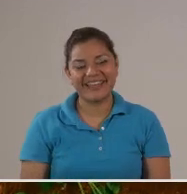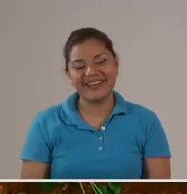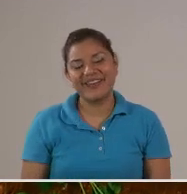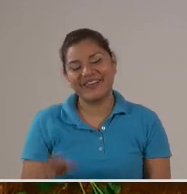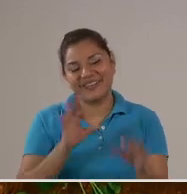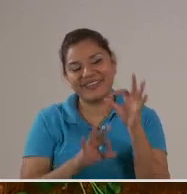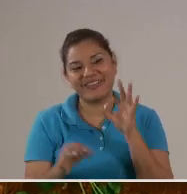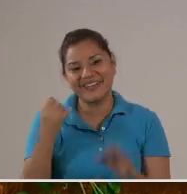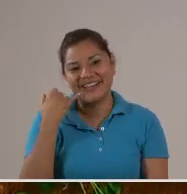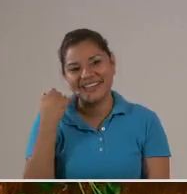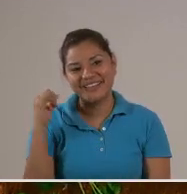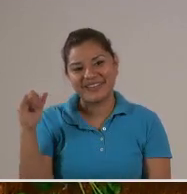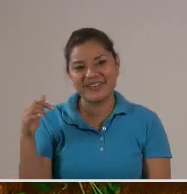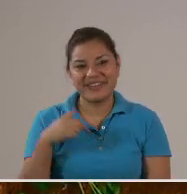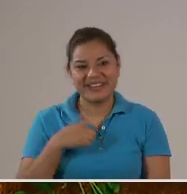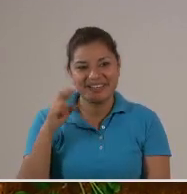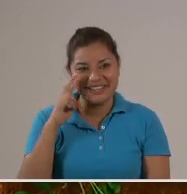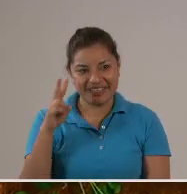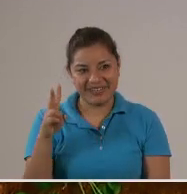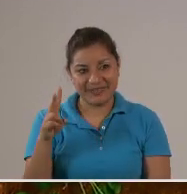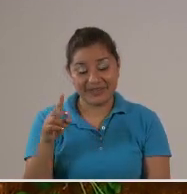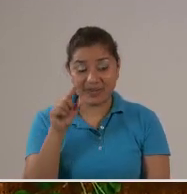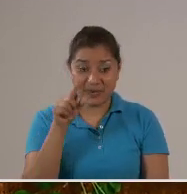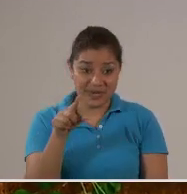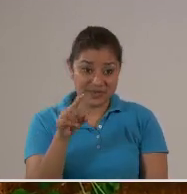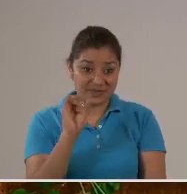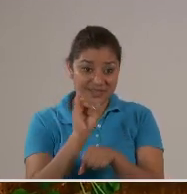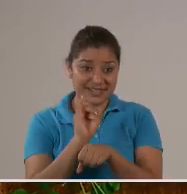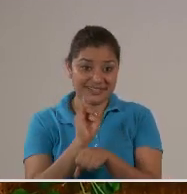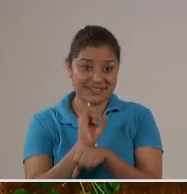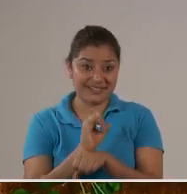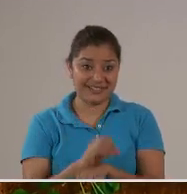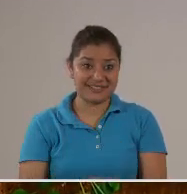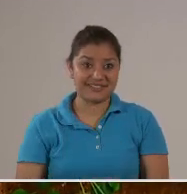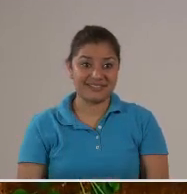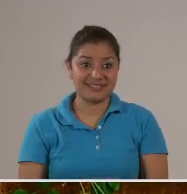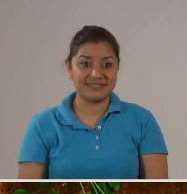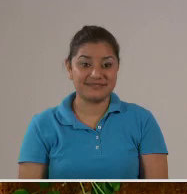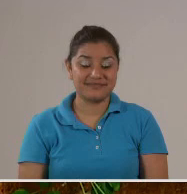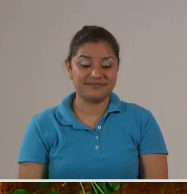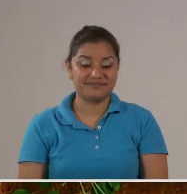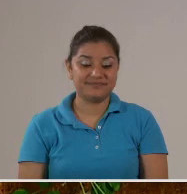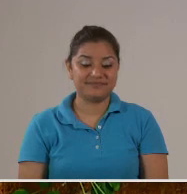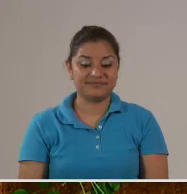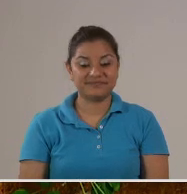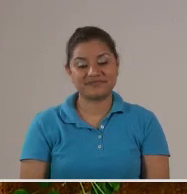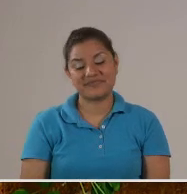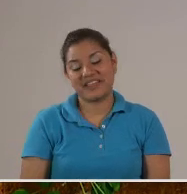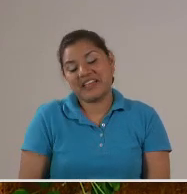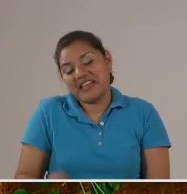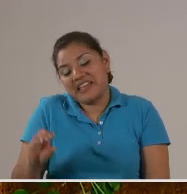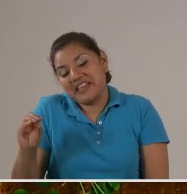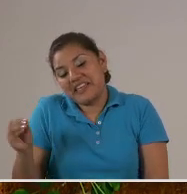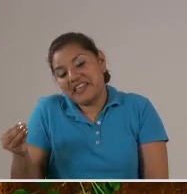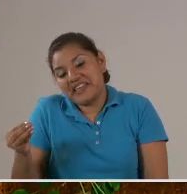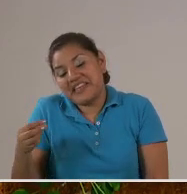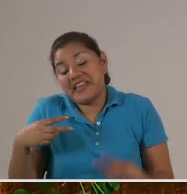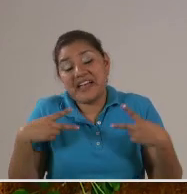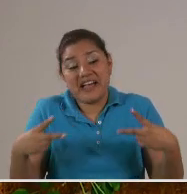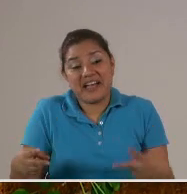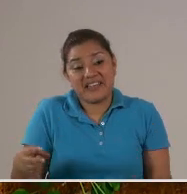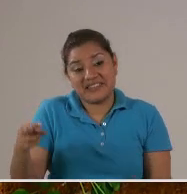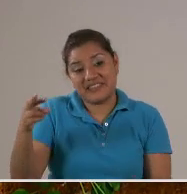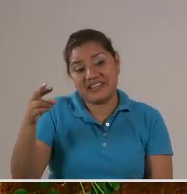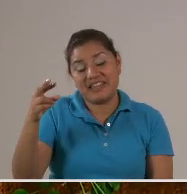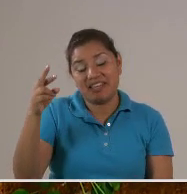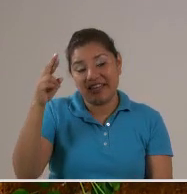pero yo veo eso fíjese hermano en las iglesias de allá Iglesias de puertorriqueños Iglesias de dominicanos